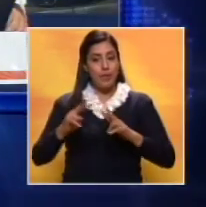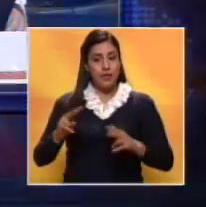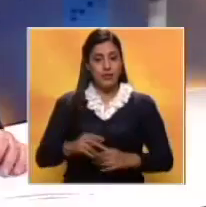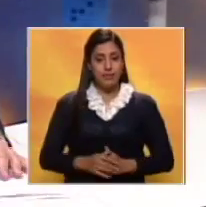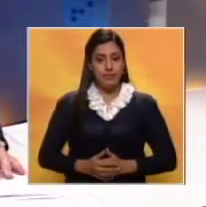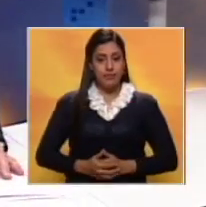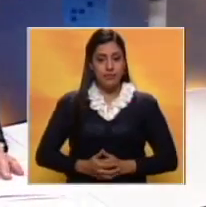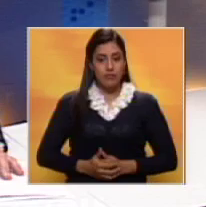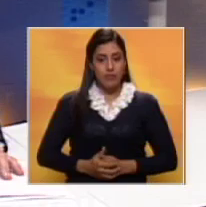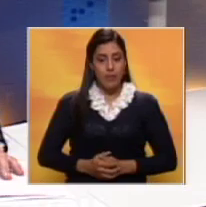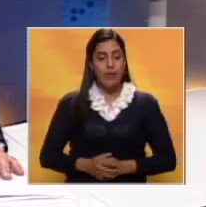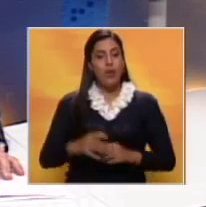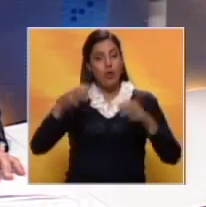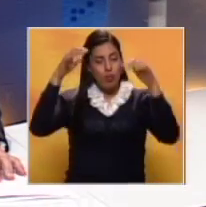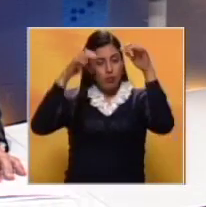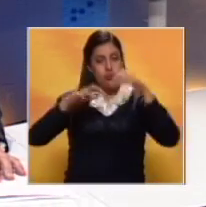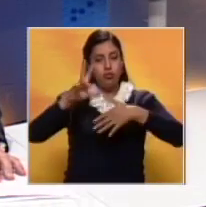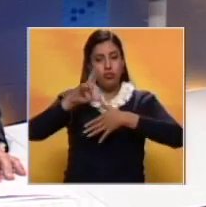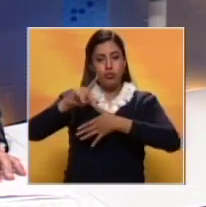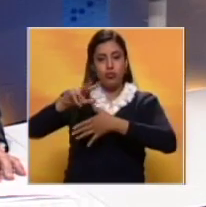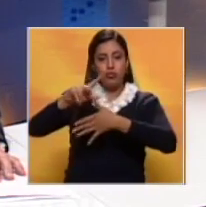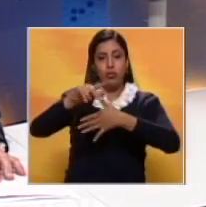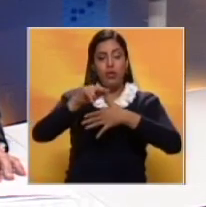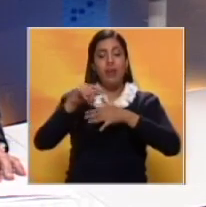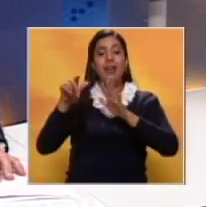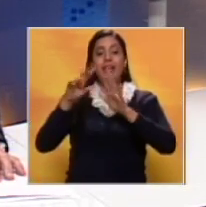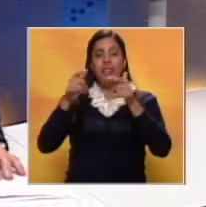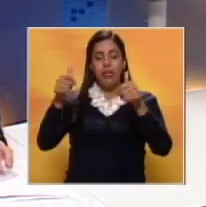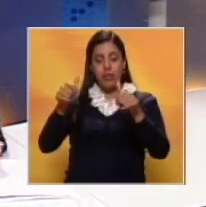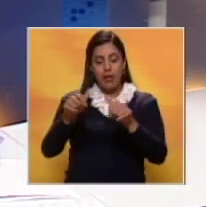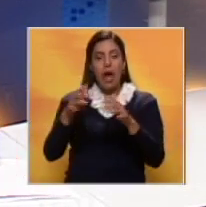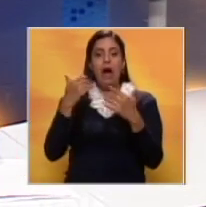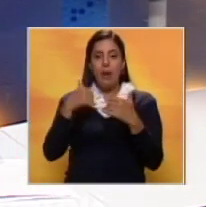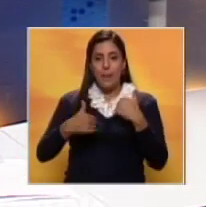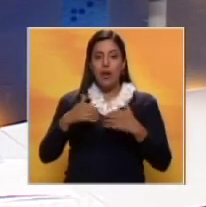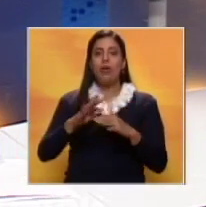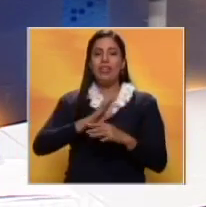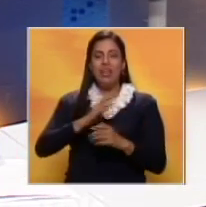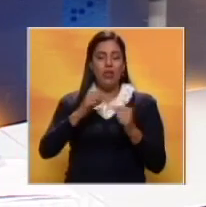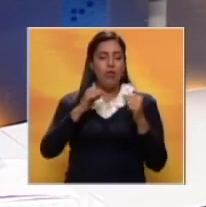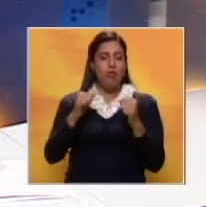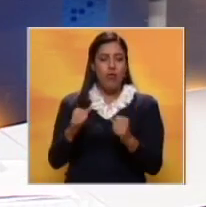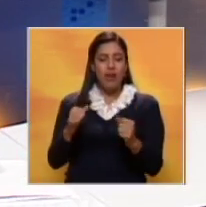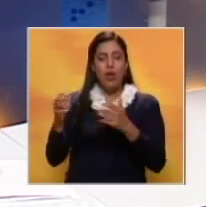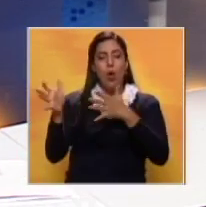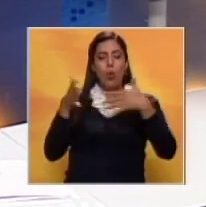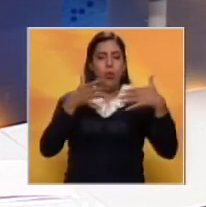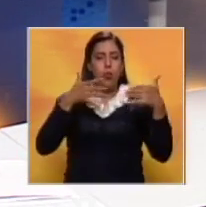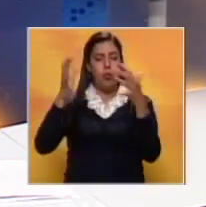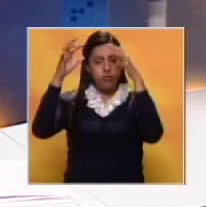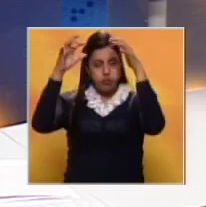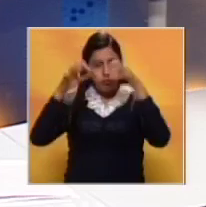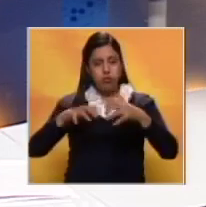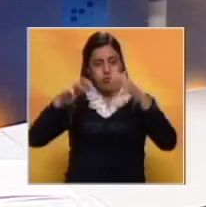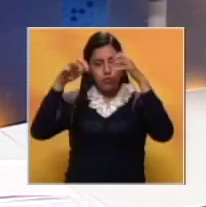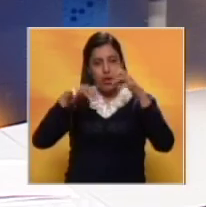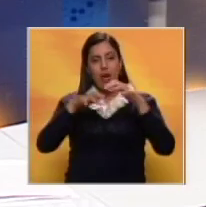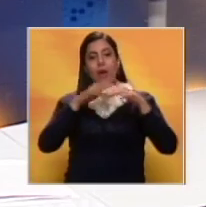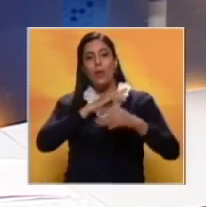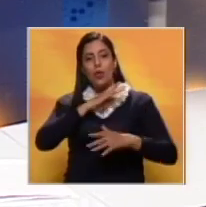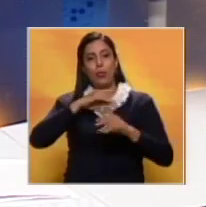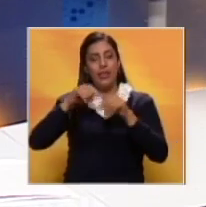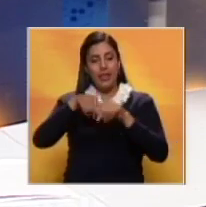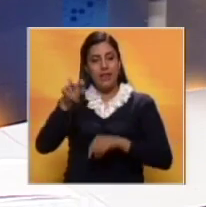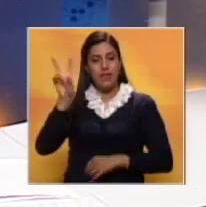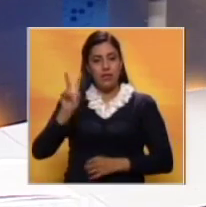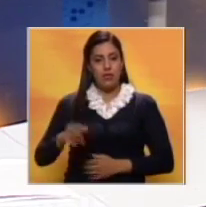pacífica. Y la tormenta tropical Brett se debilitó este miércoles luego de haber causado fuertes vientos y precipitaciones en su paso por el